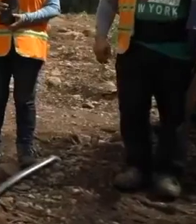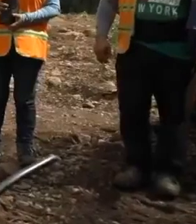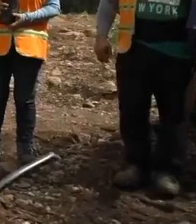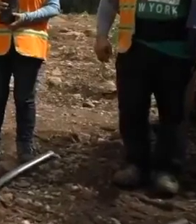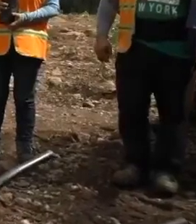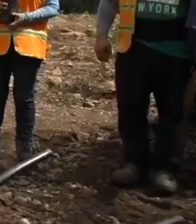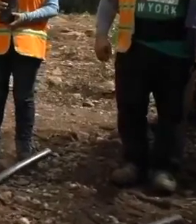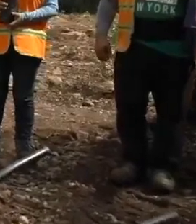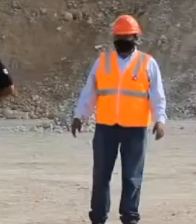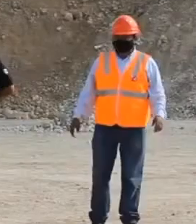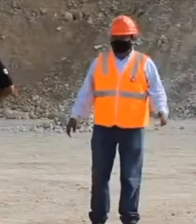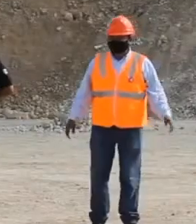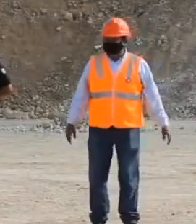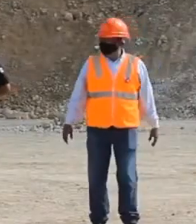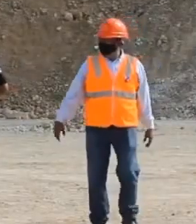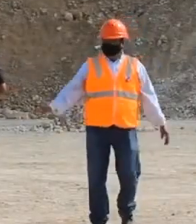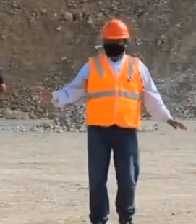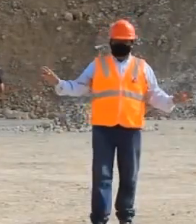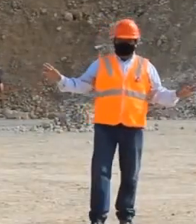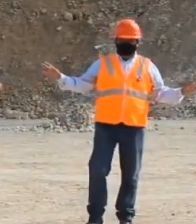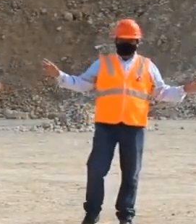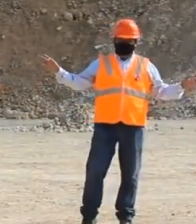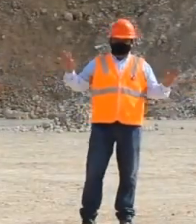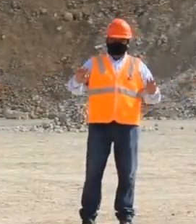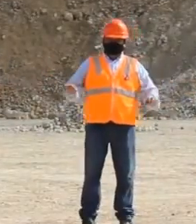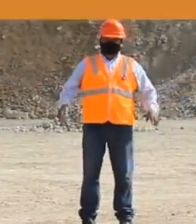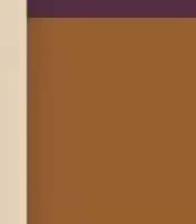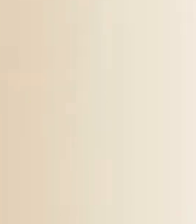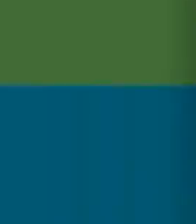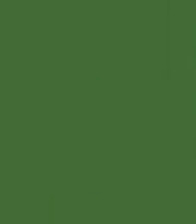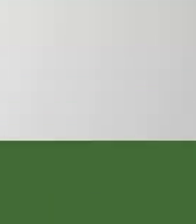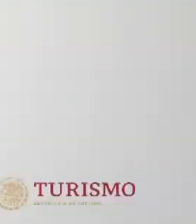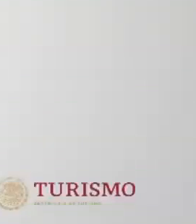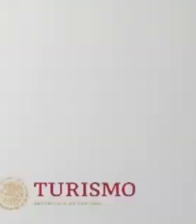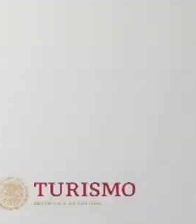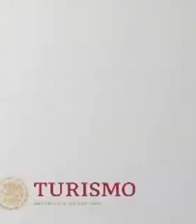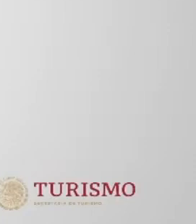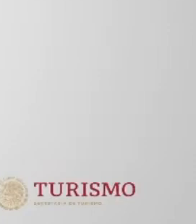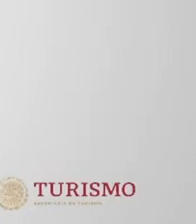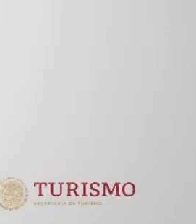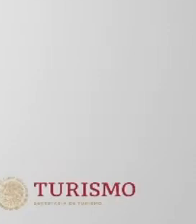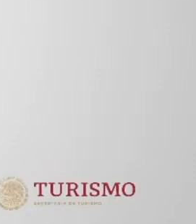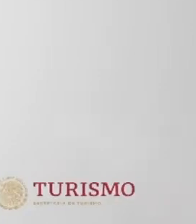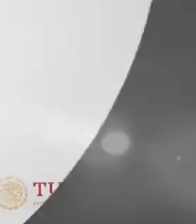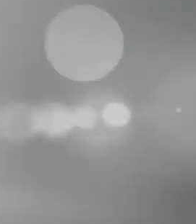a 88.660. El Tren Maya avanza.